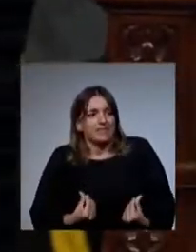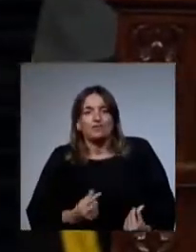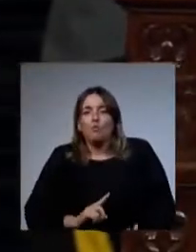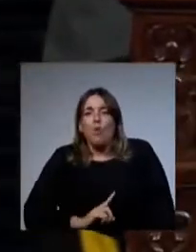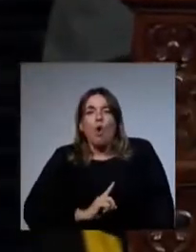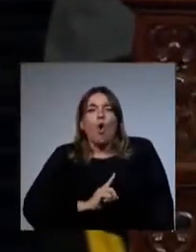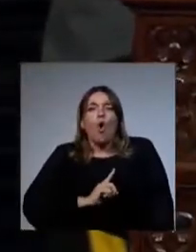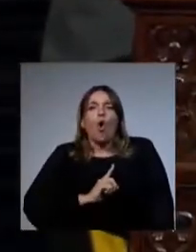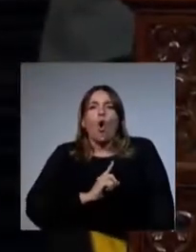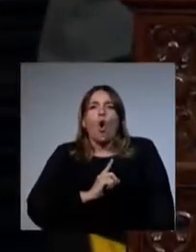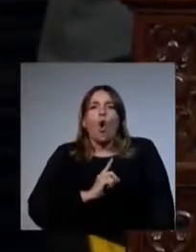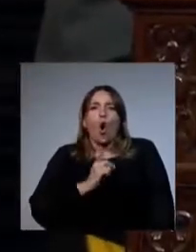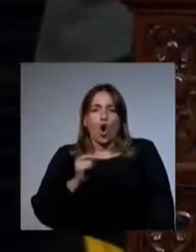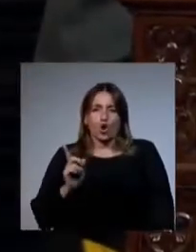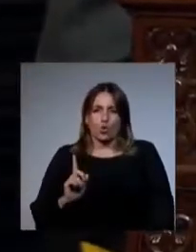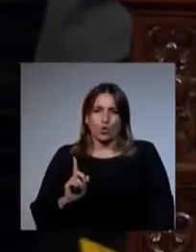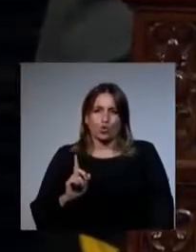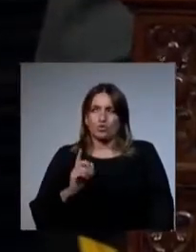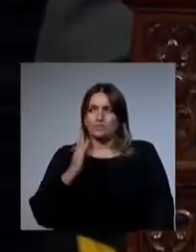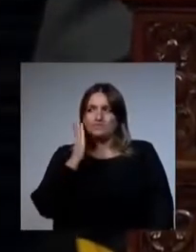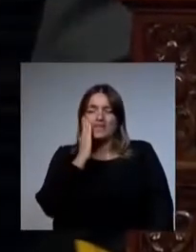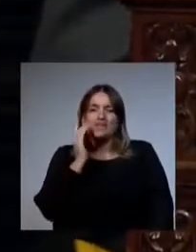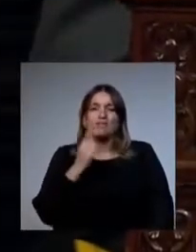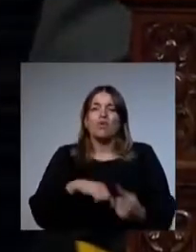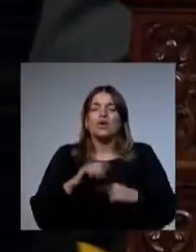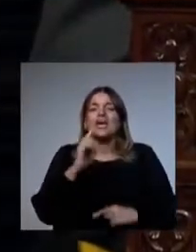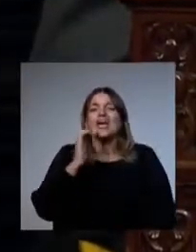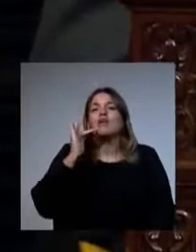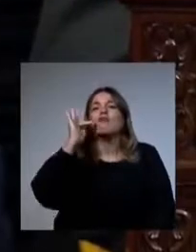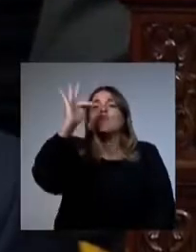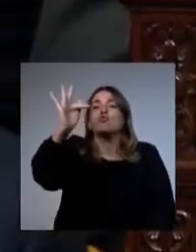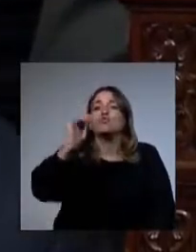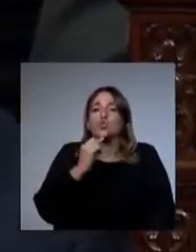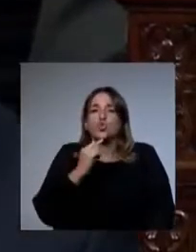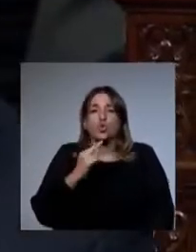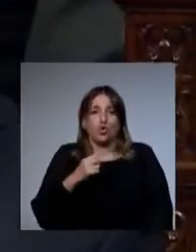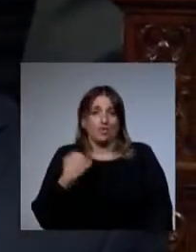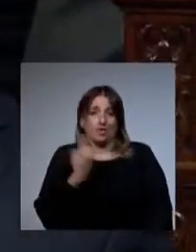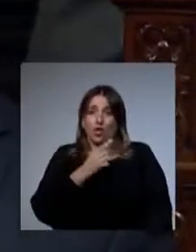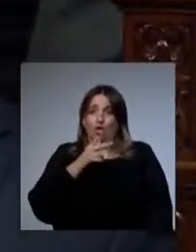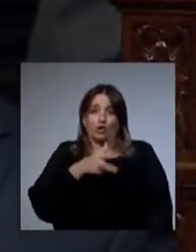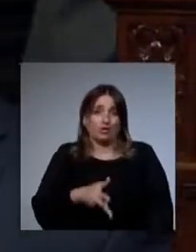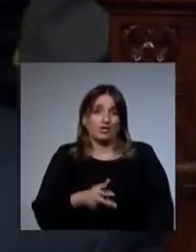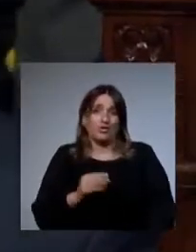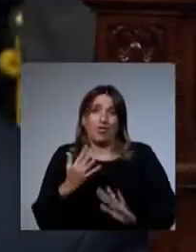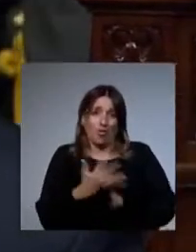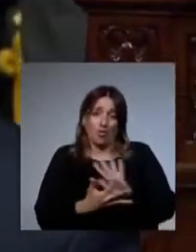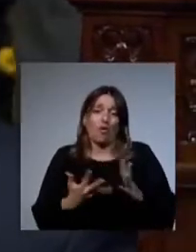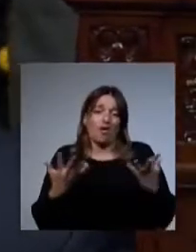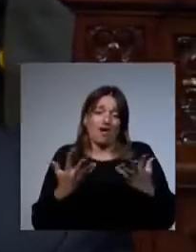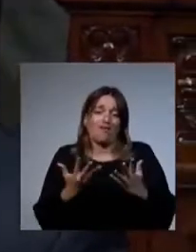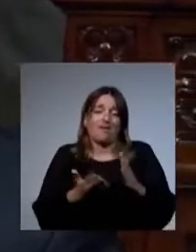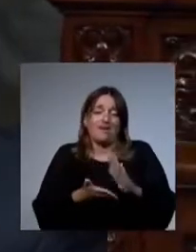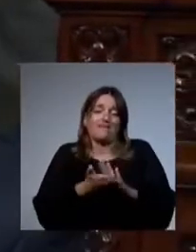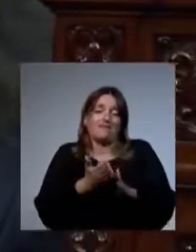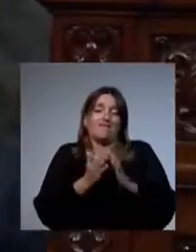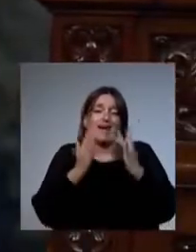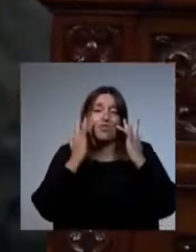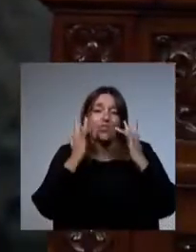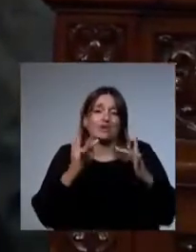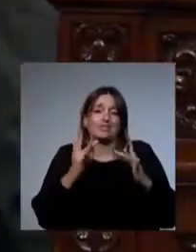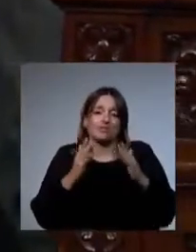orgullo, sabiendo que gran parte del futuro de nuestros hijos se juega en este terreno al que le vamos a